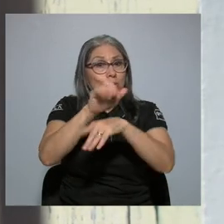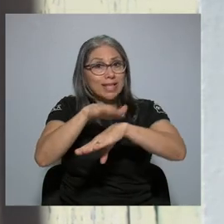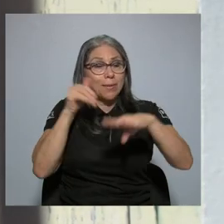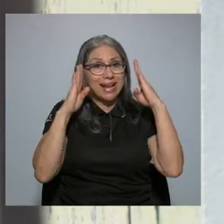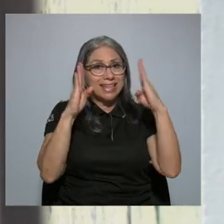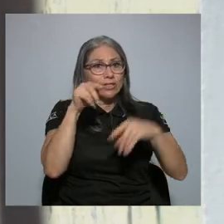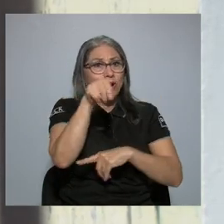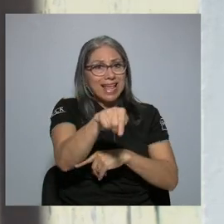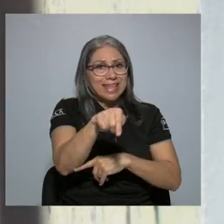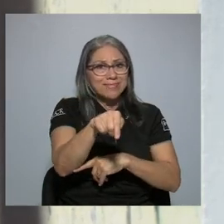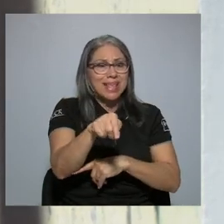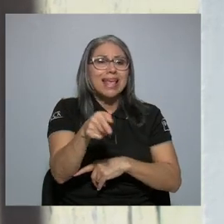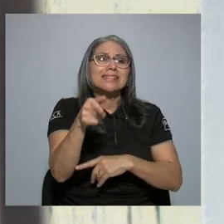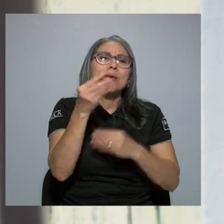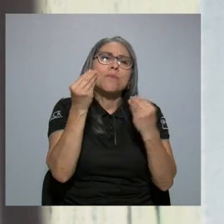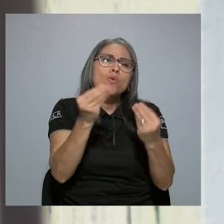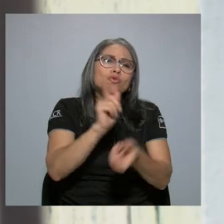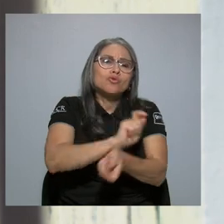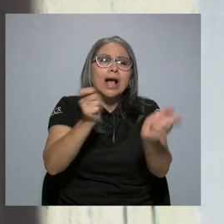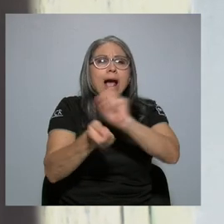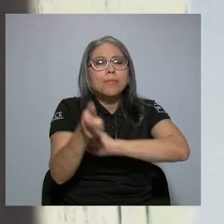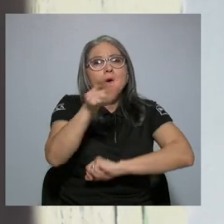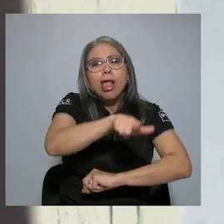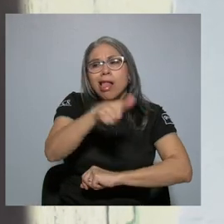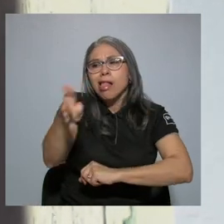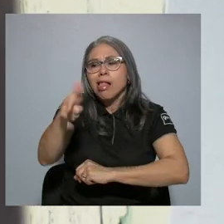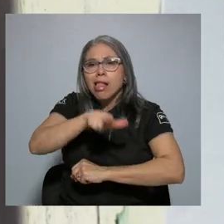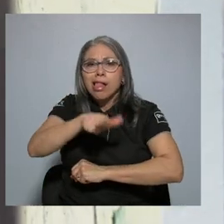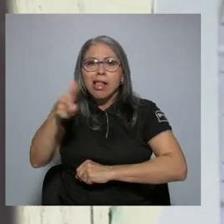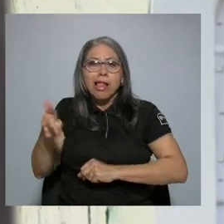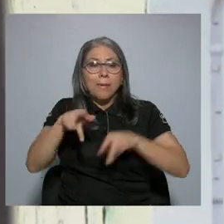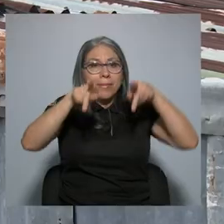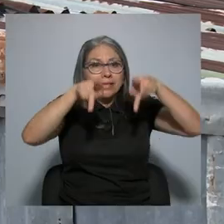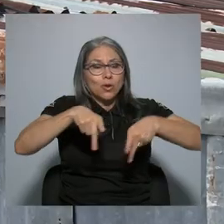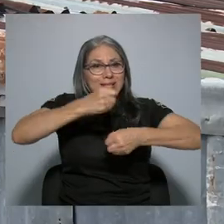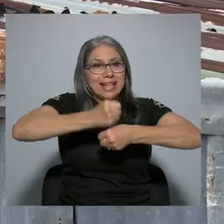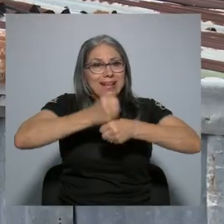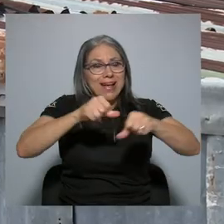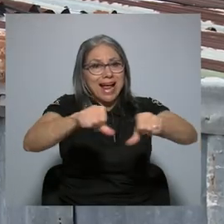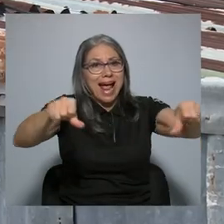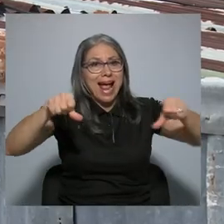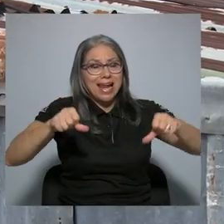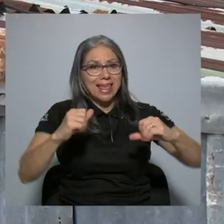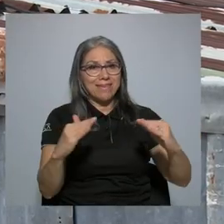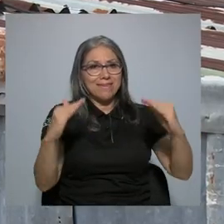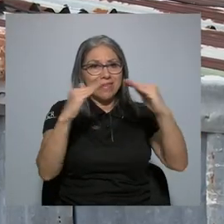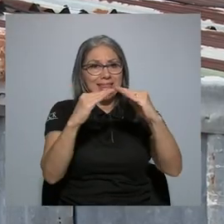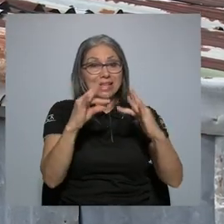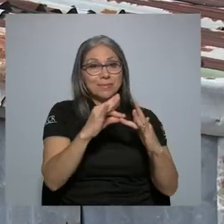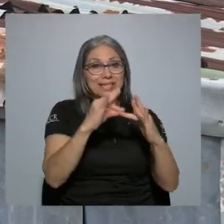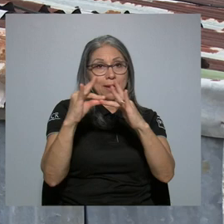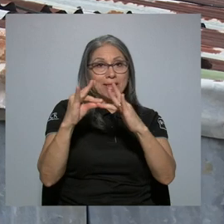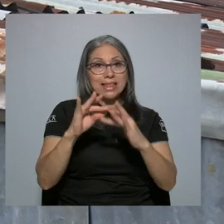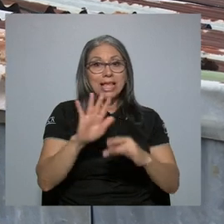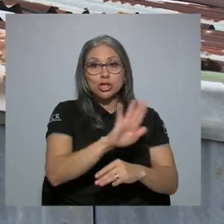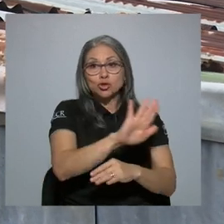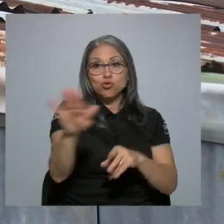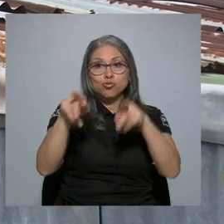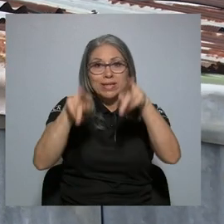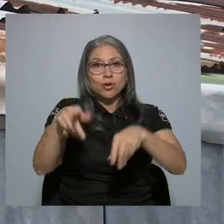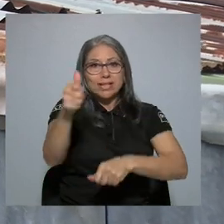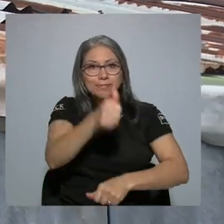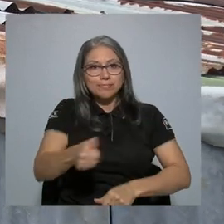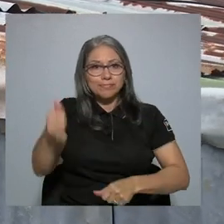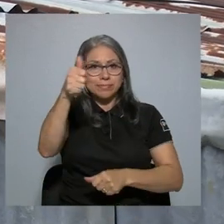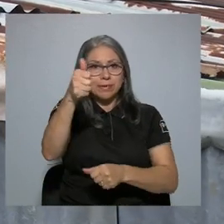alta rotación de las personas que trabajan en el sector vivienda, en particular sus jerarcas. Y por ello